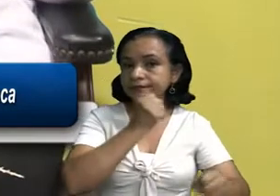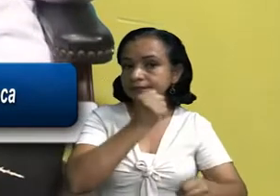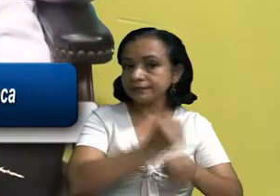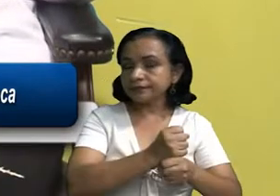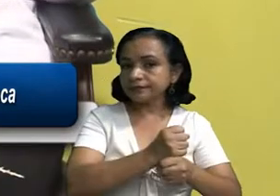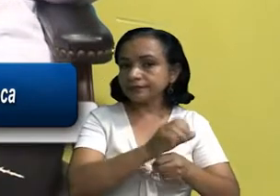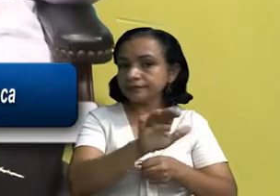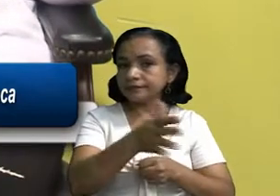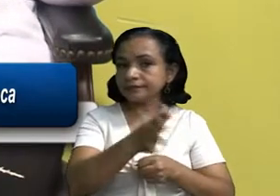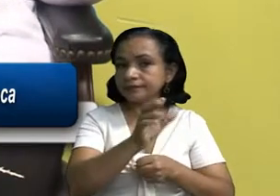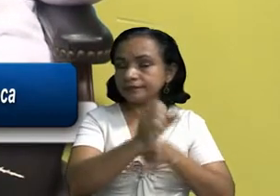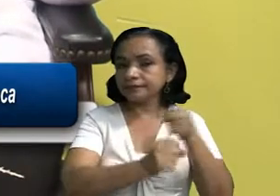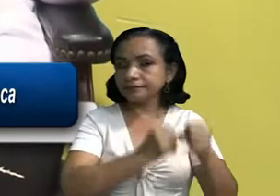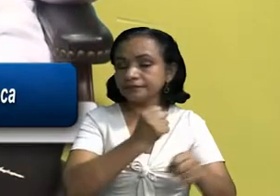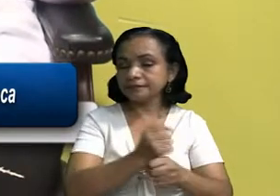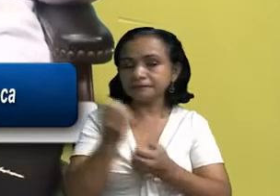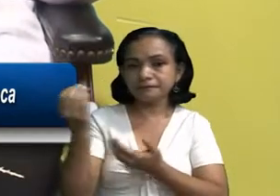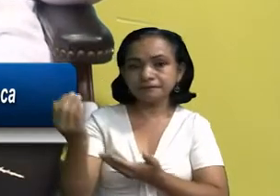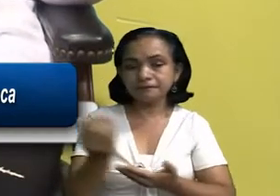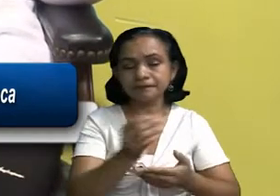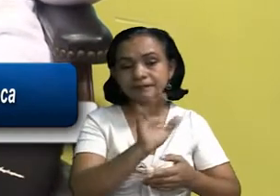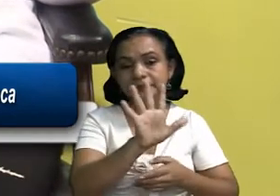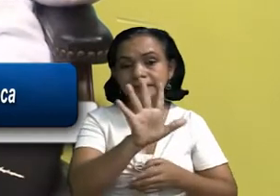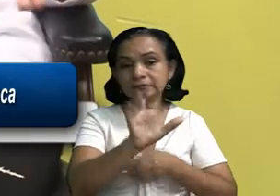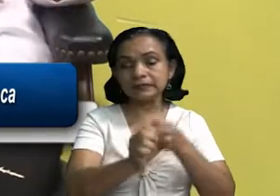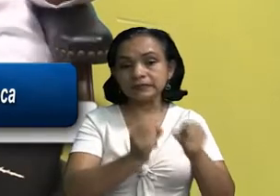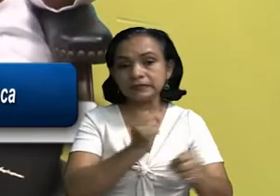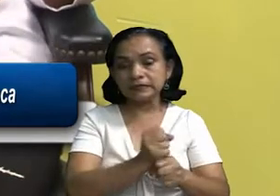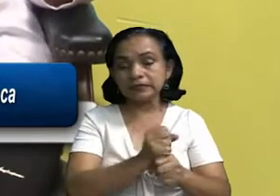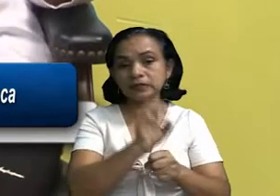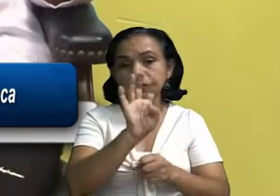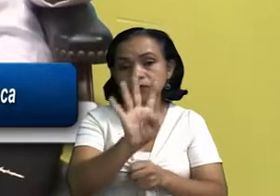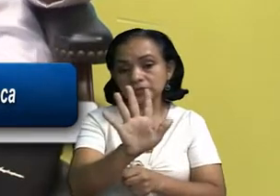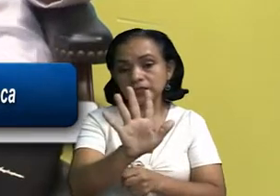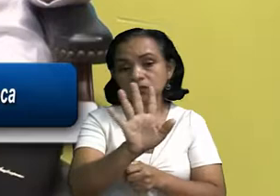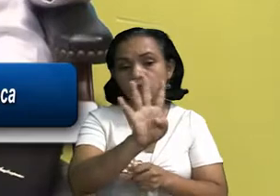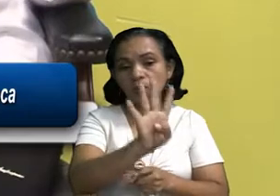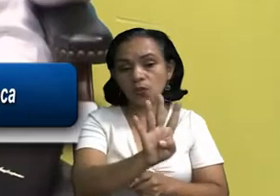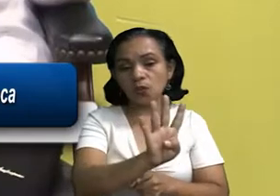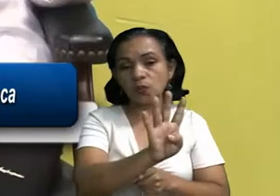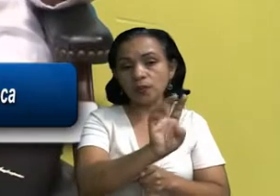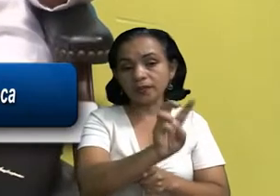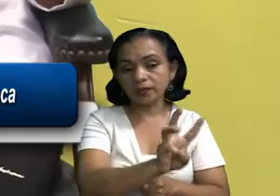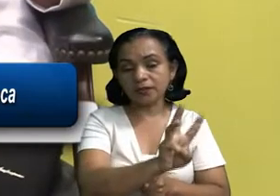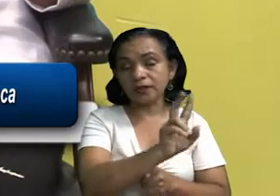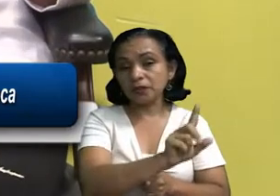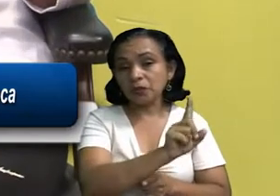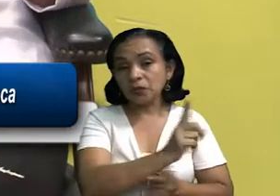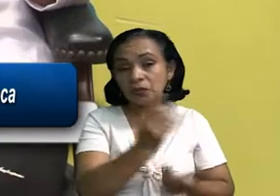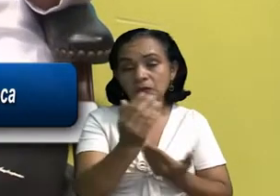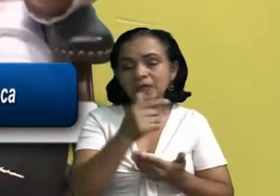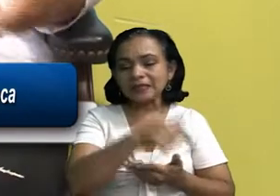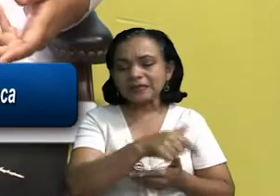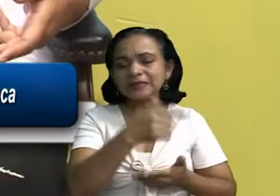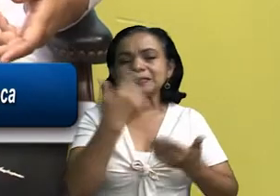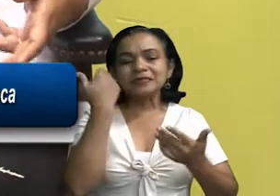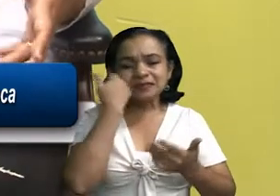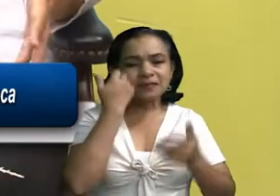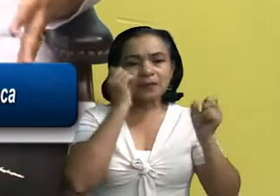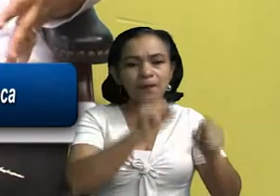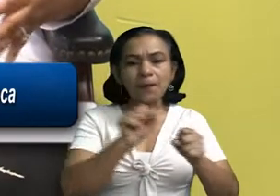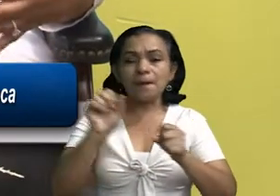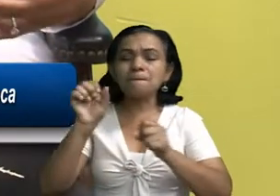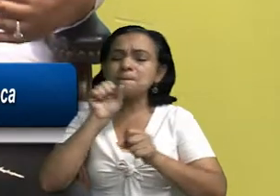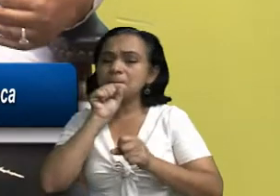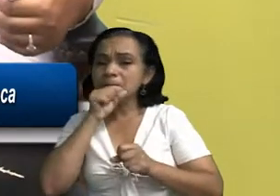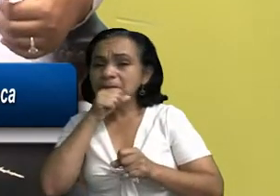las edades de los pequeñitos menores de 5 años y mayores de 65 años son personas que tienen más predisposición